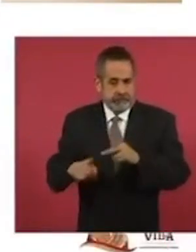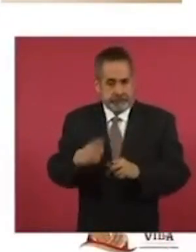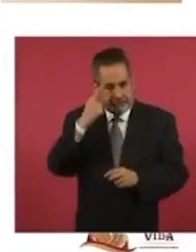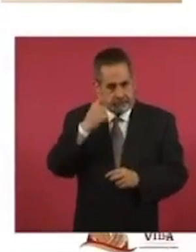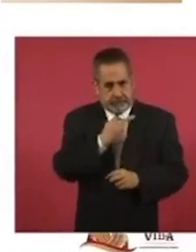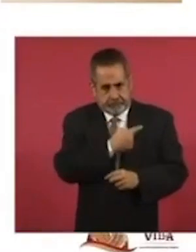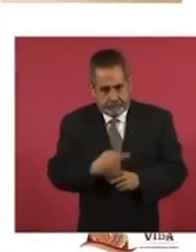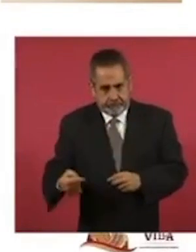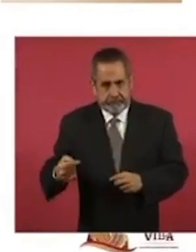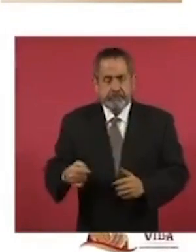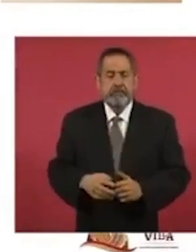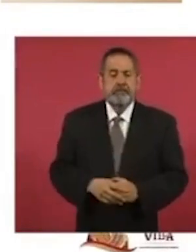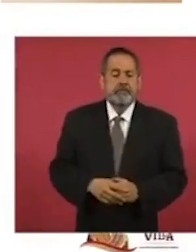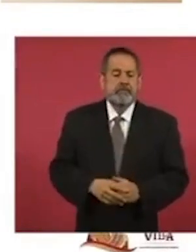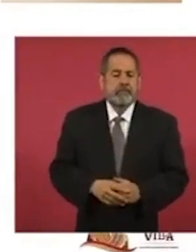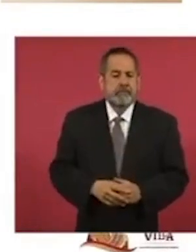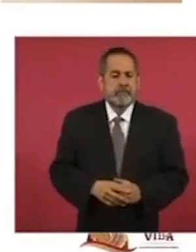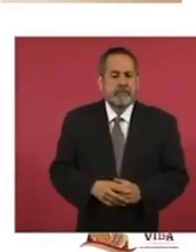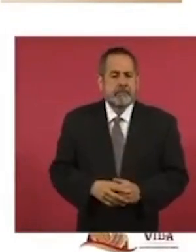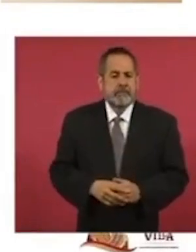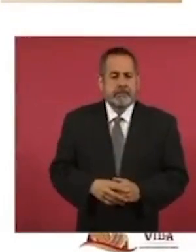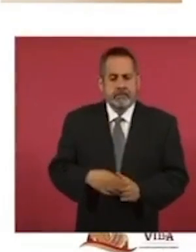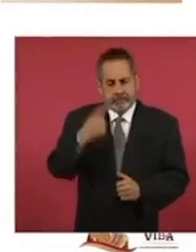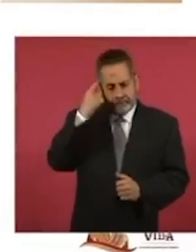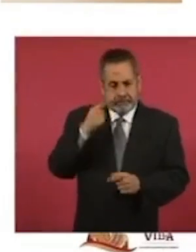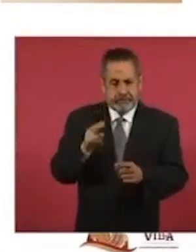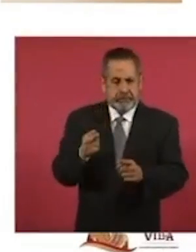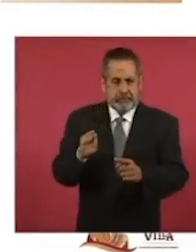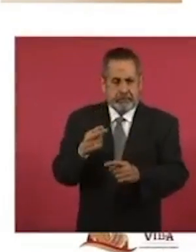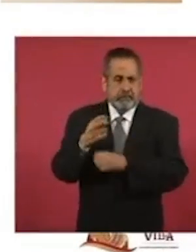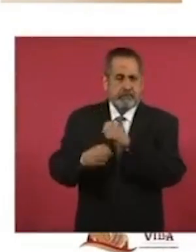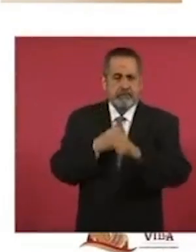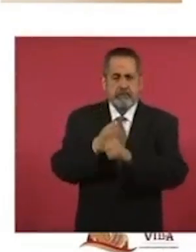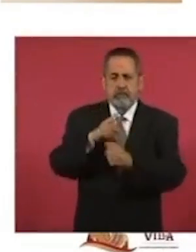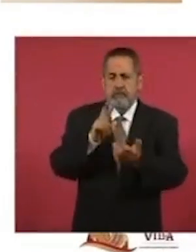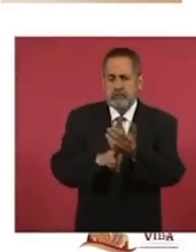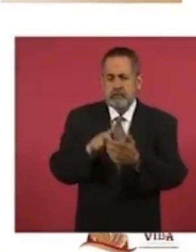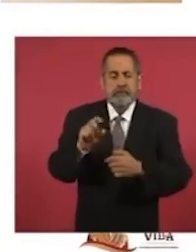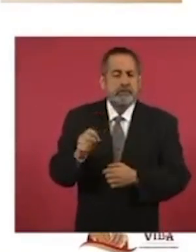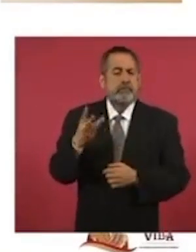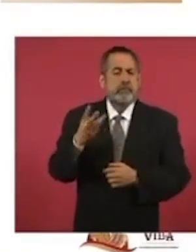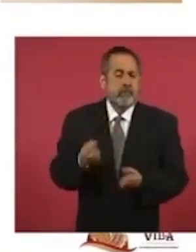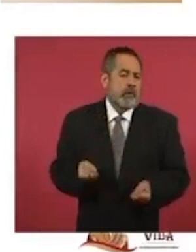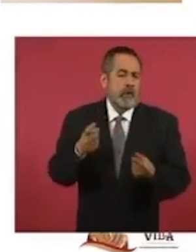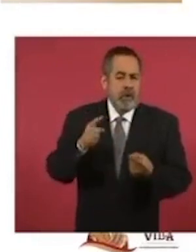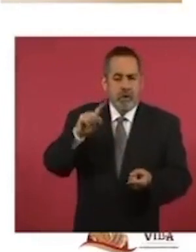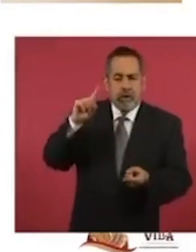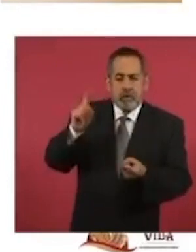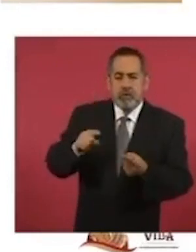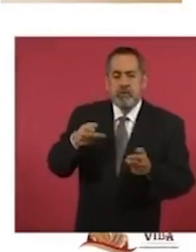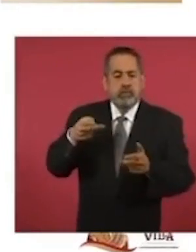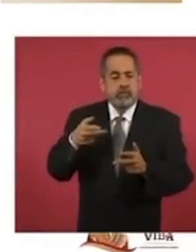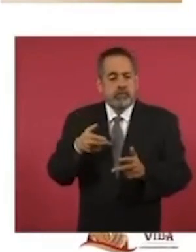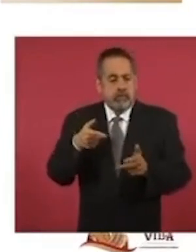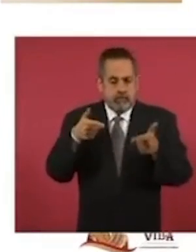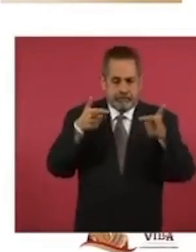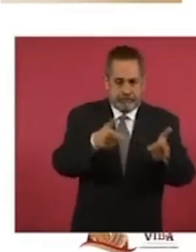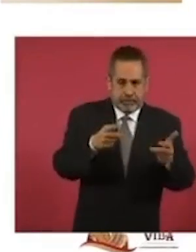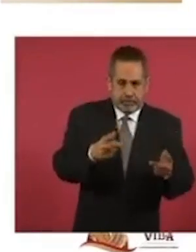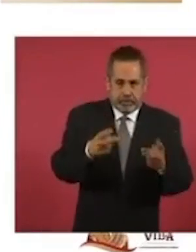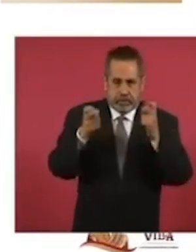a al mes de noviembre de 2023 se redujeron los robos 25.